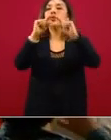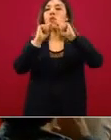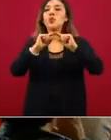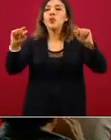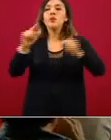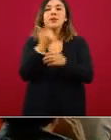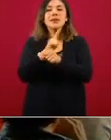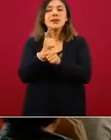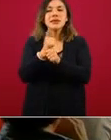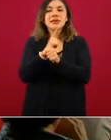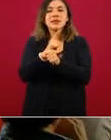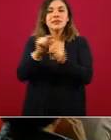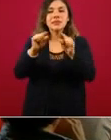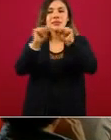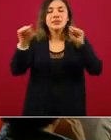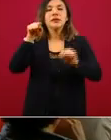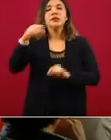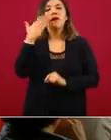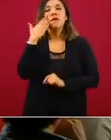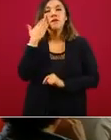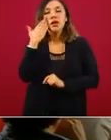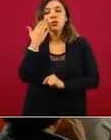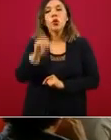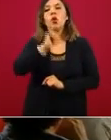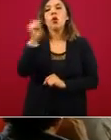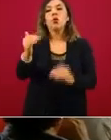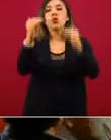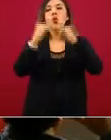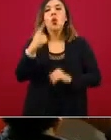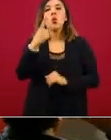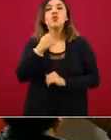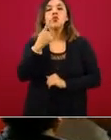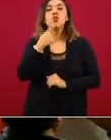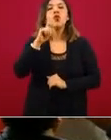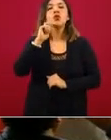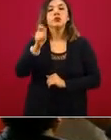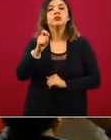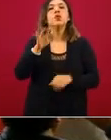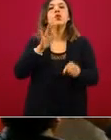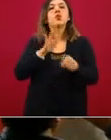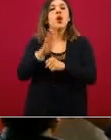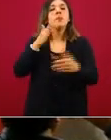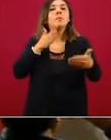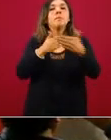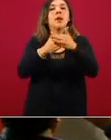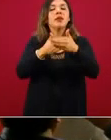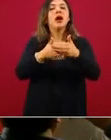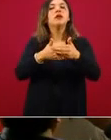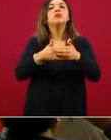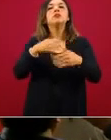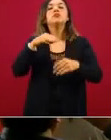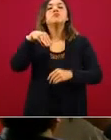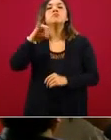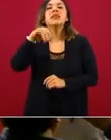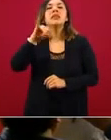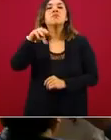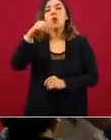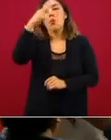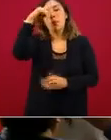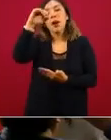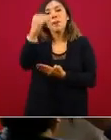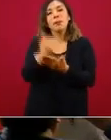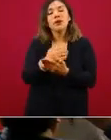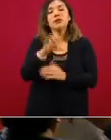la línea gris, es de Facebook, y la línea roja es la meta establecida de un mínimo de disminución